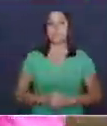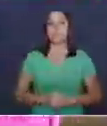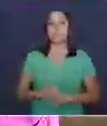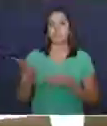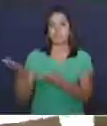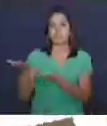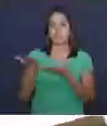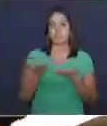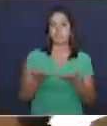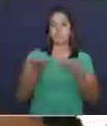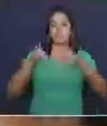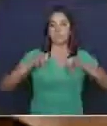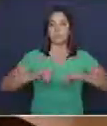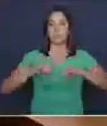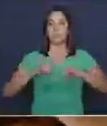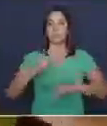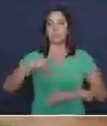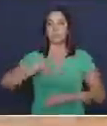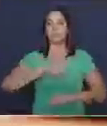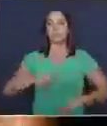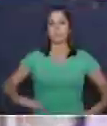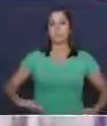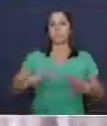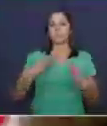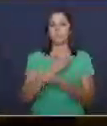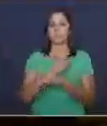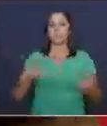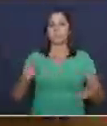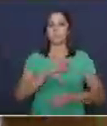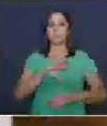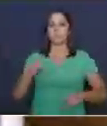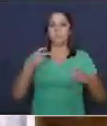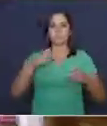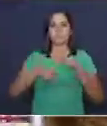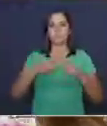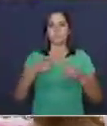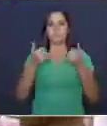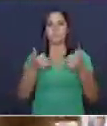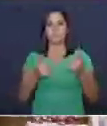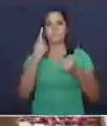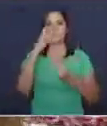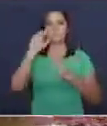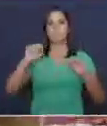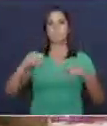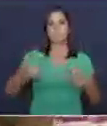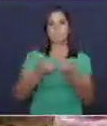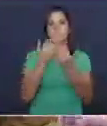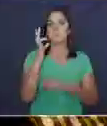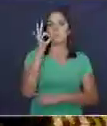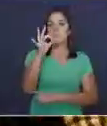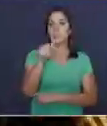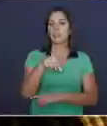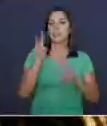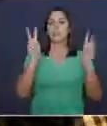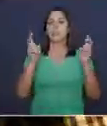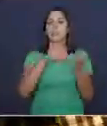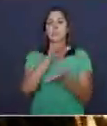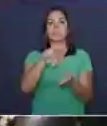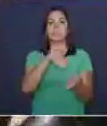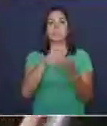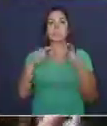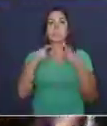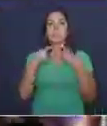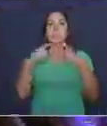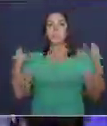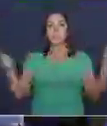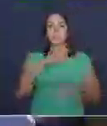El legado que sustenta nuestra vida democrática y los desafíos del presente de cara al futuro fueron temas centrales del mensaje